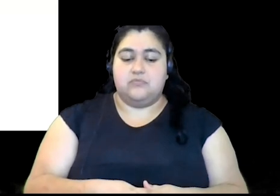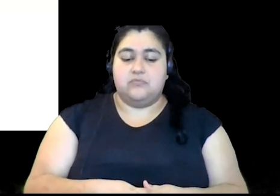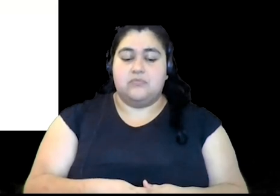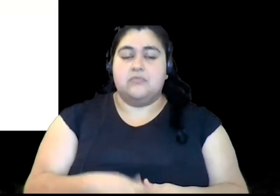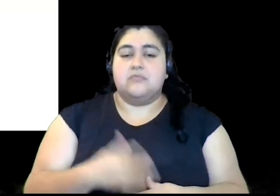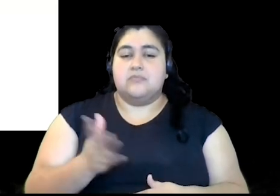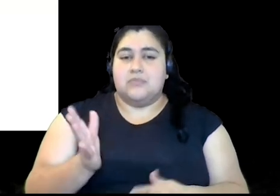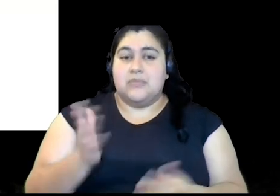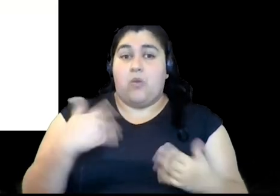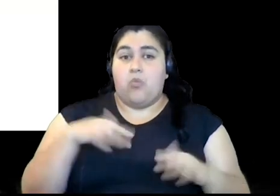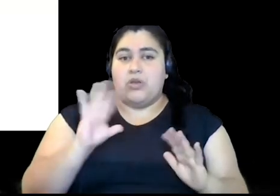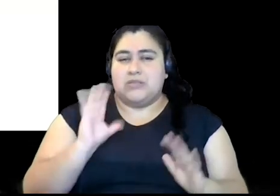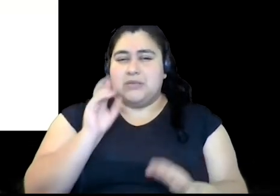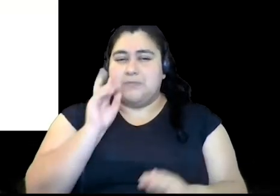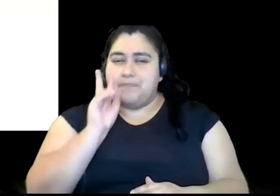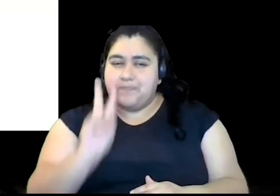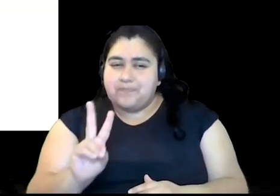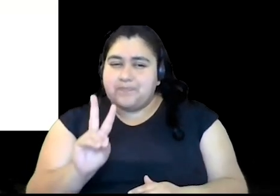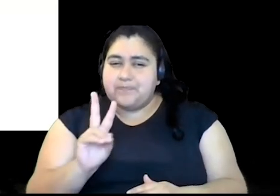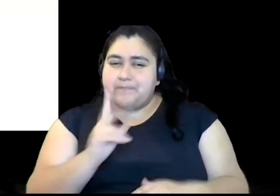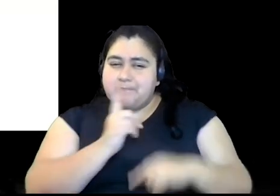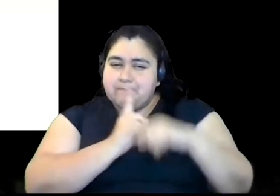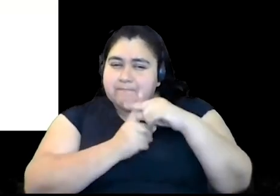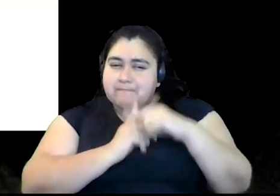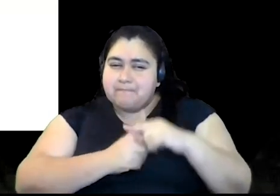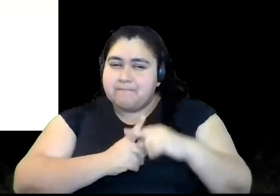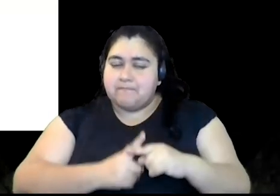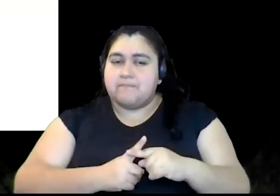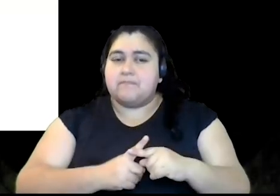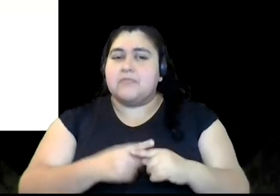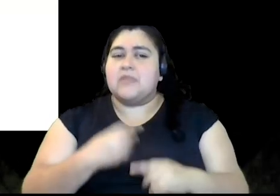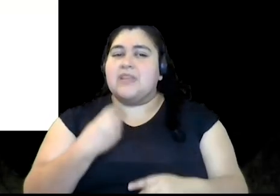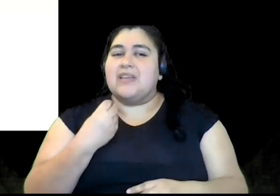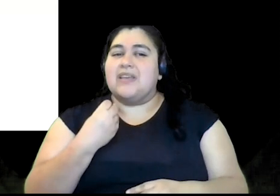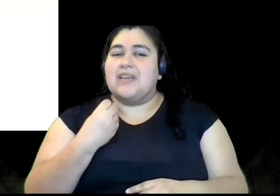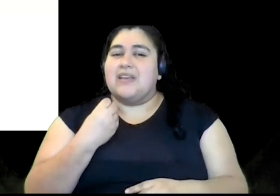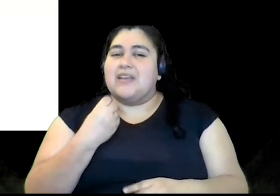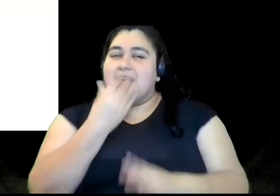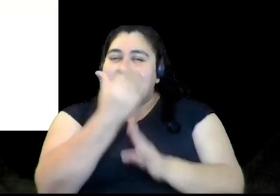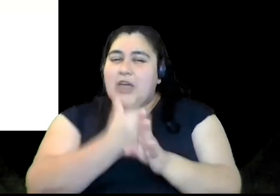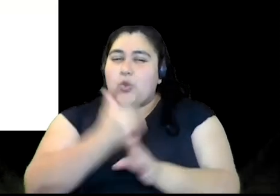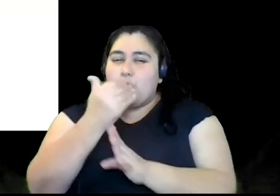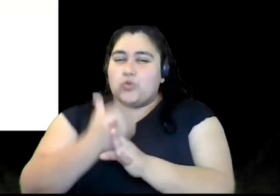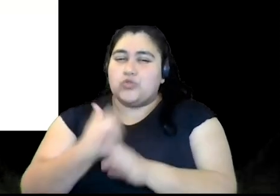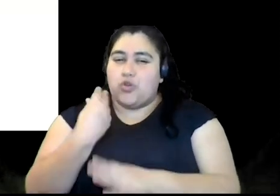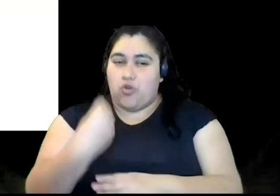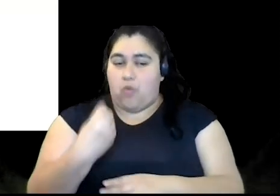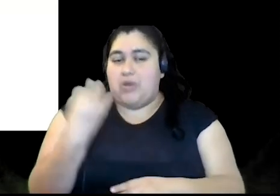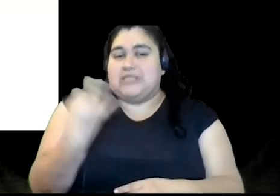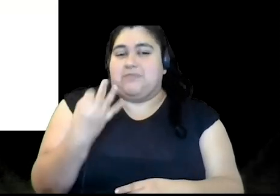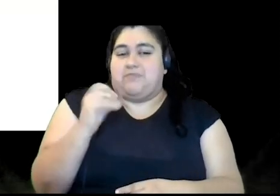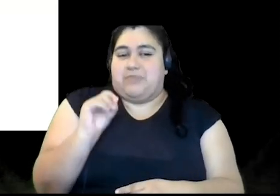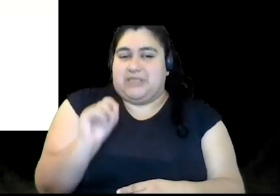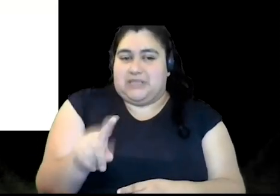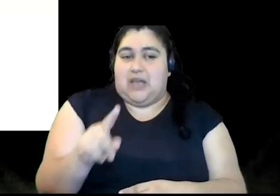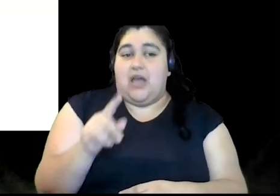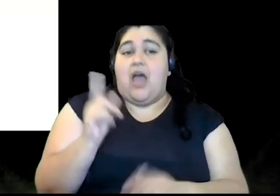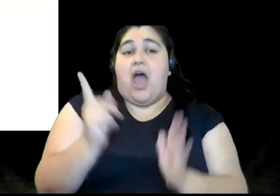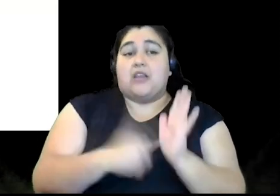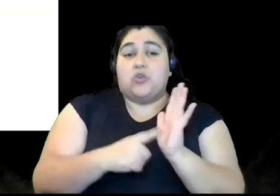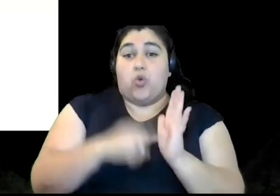deducciones que yo podría restar, ¿sí? Les dejo como inquietud cuáles son las que el artículo